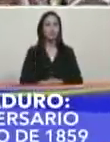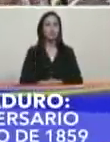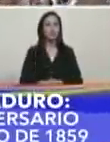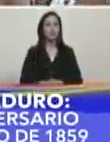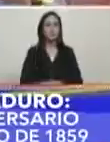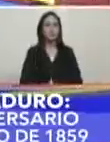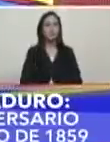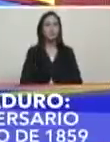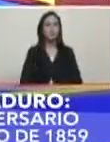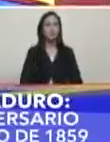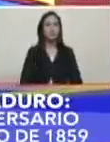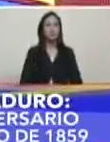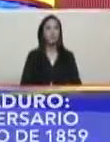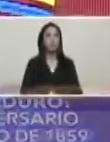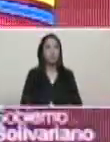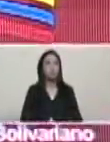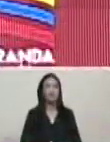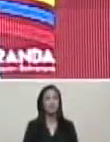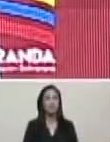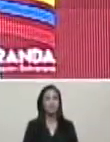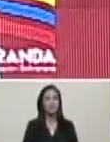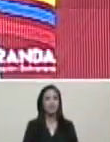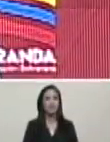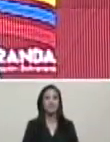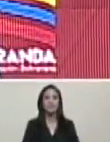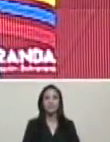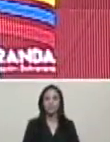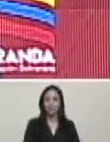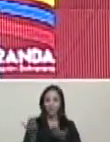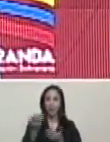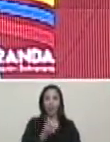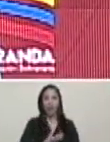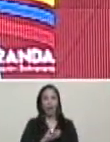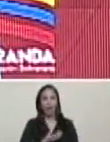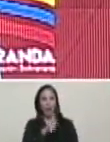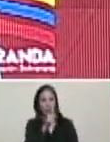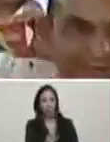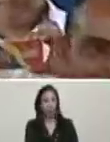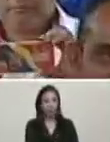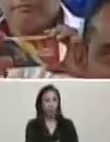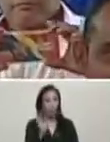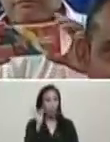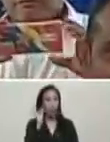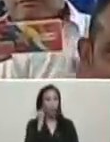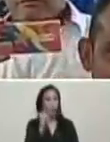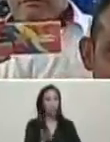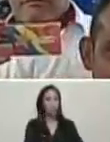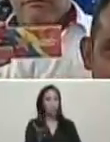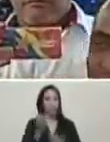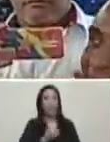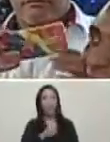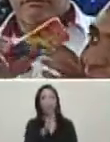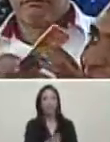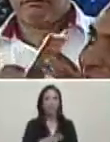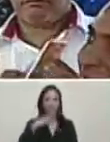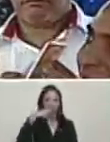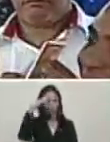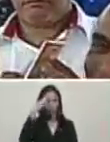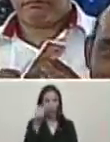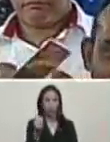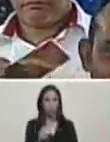A la alcaldesa de Guaycaipuro, Los Teques, la casa de Guaycaipuro, Rosa Álvarez, compañera.